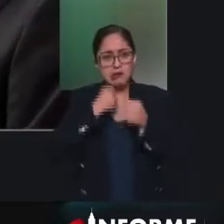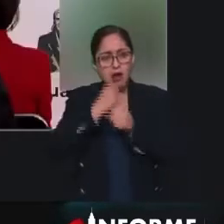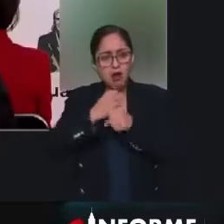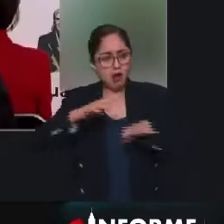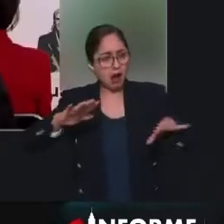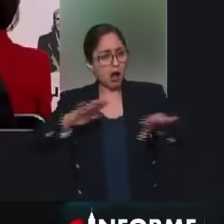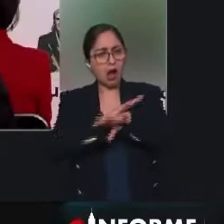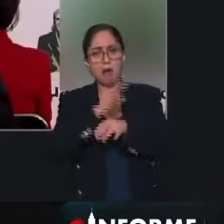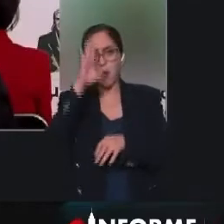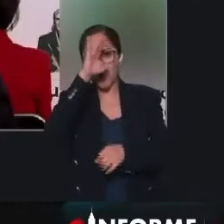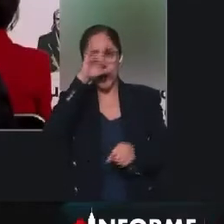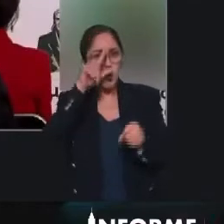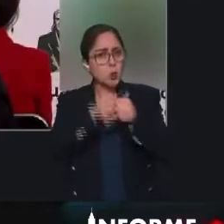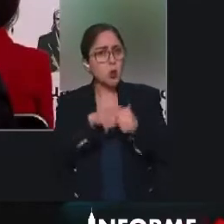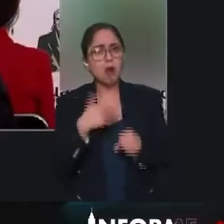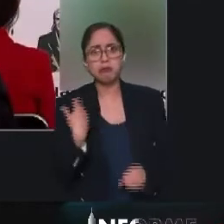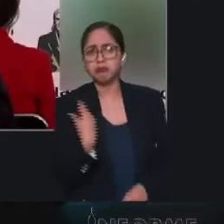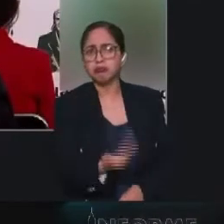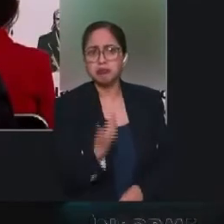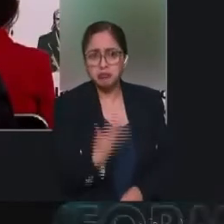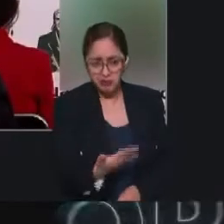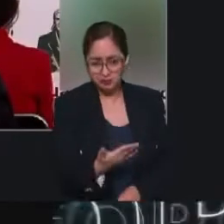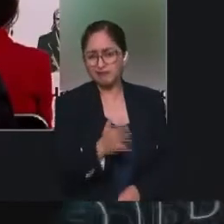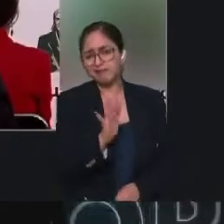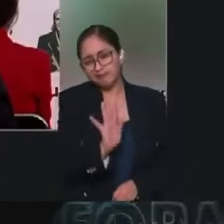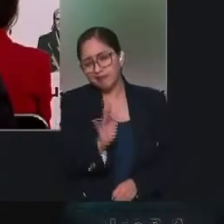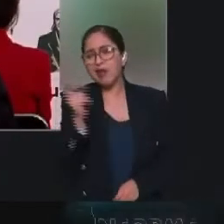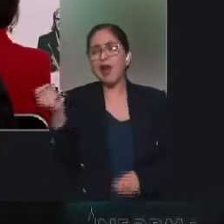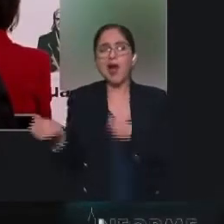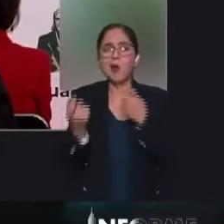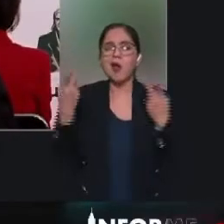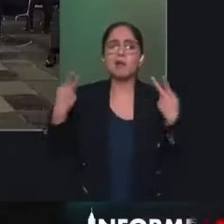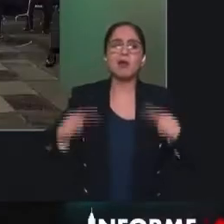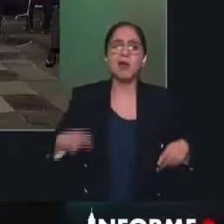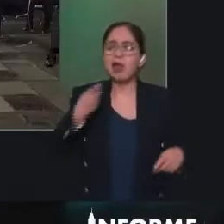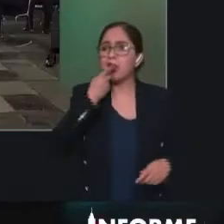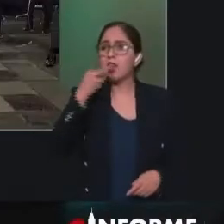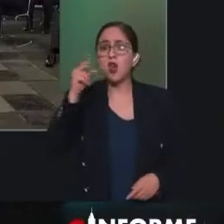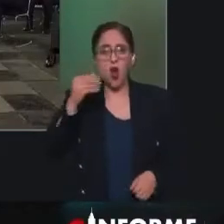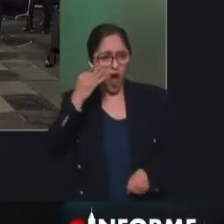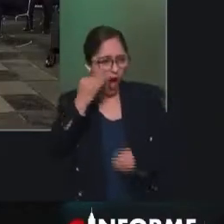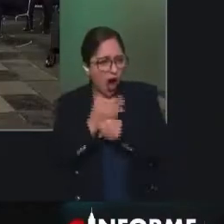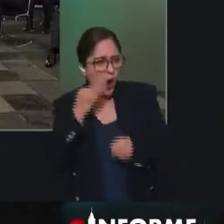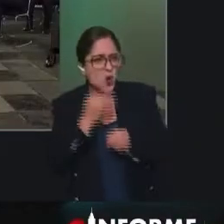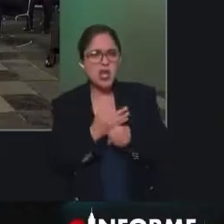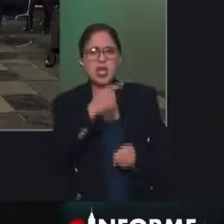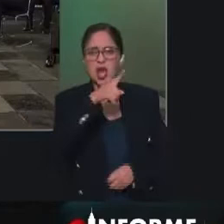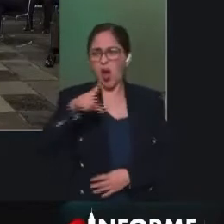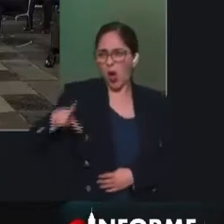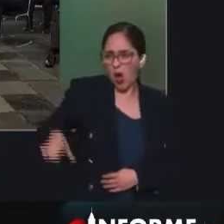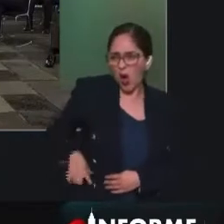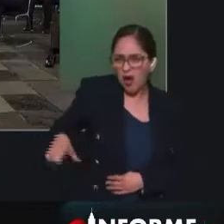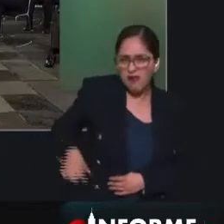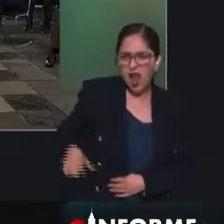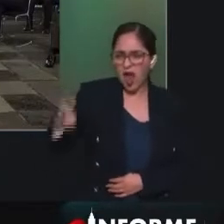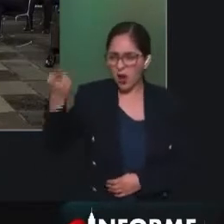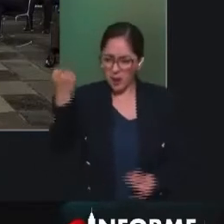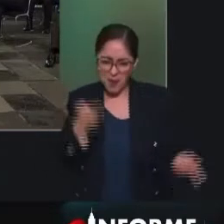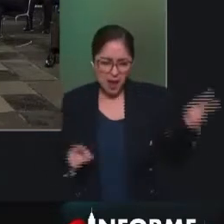negar, porque incluso las personas que dicen que estamos en una dictadura o que estamos, como